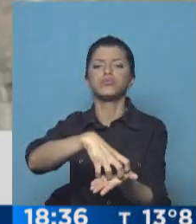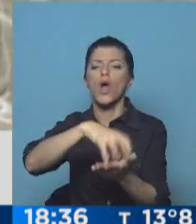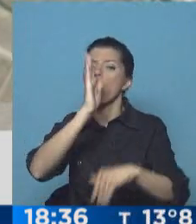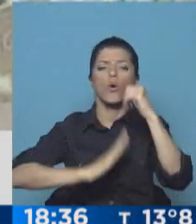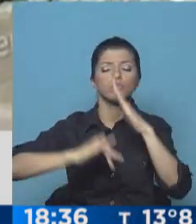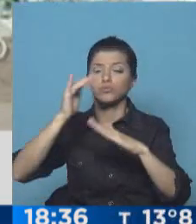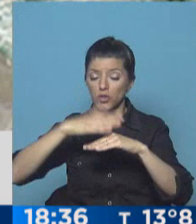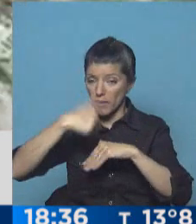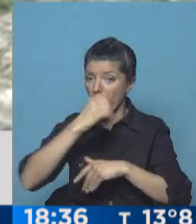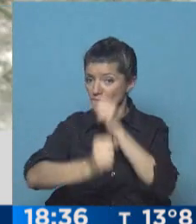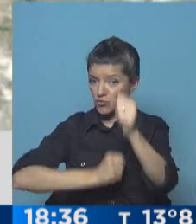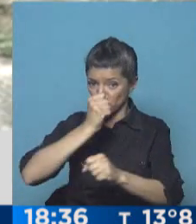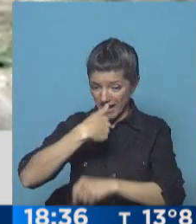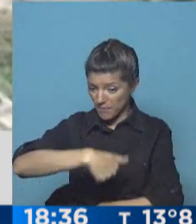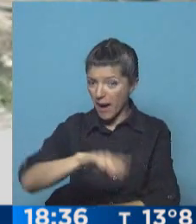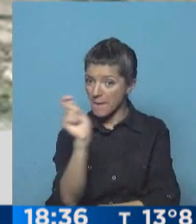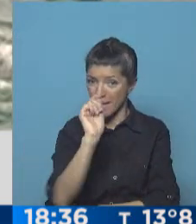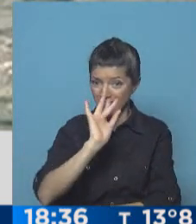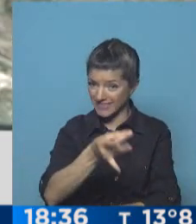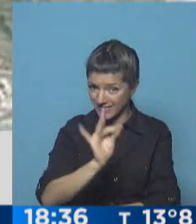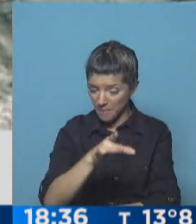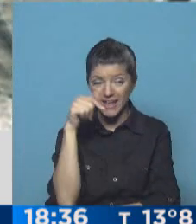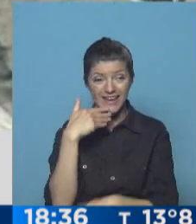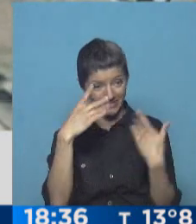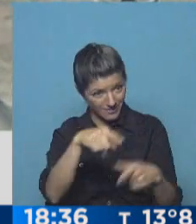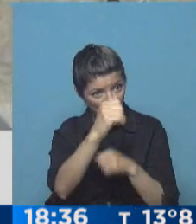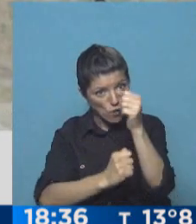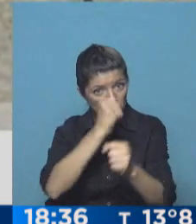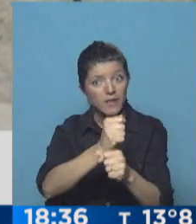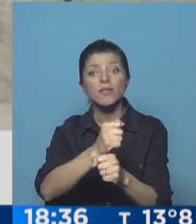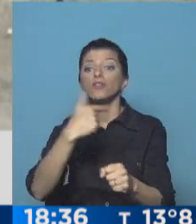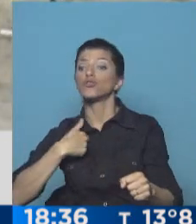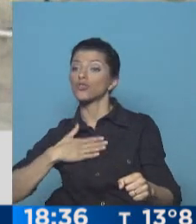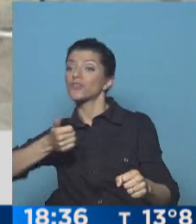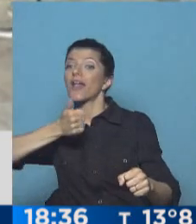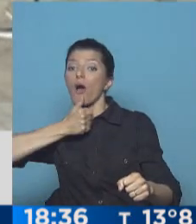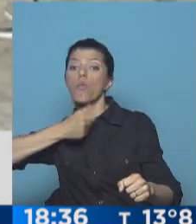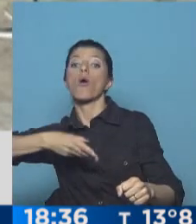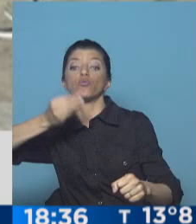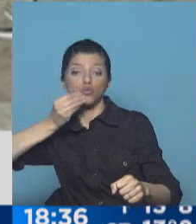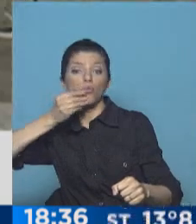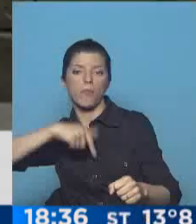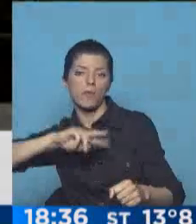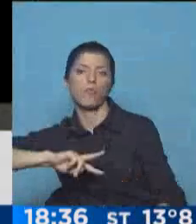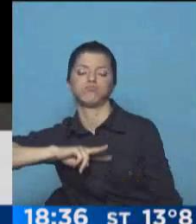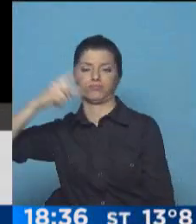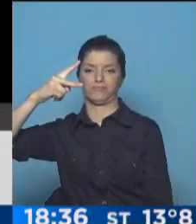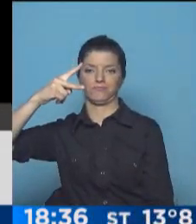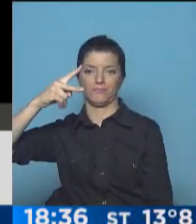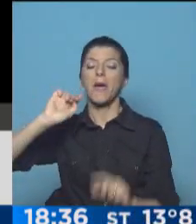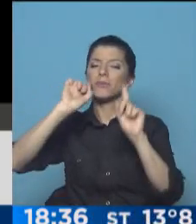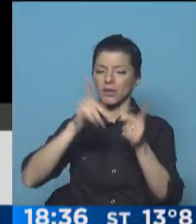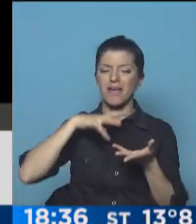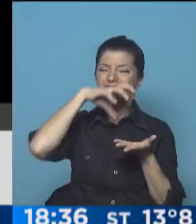entrará en funcionamiento a fin de año y que nos va a duplicar la posibilidad de consumo de agua. Y también lo hemos encarado con los depósitos